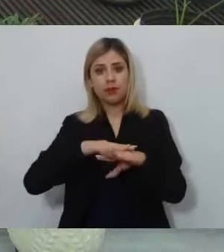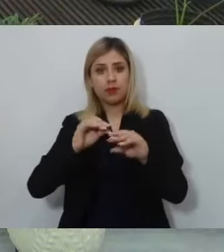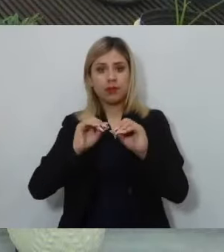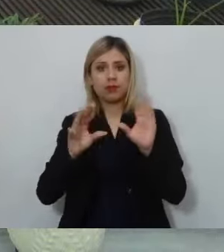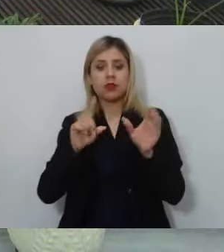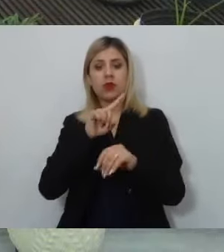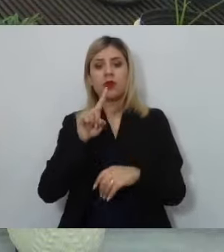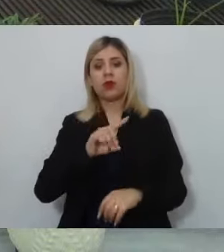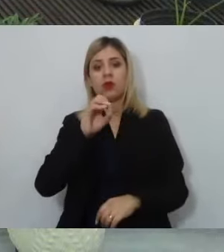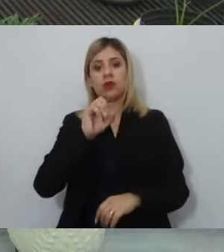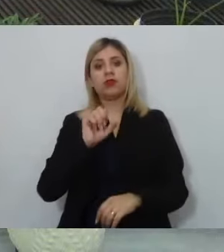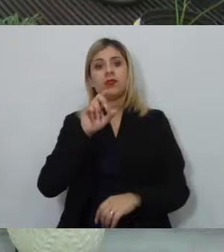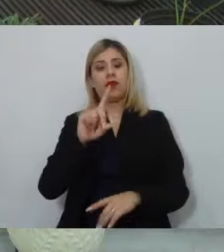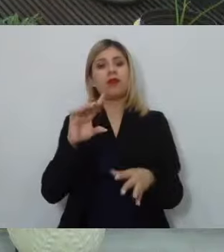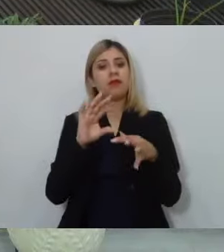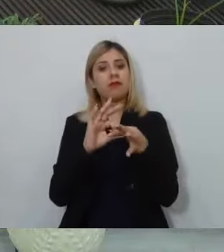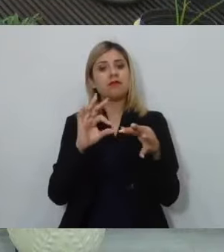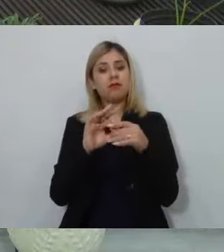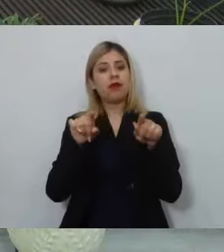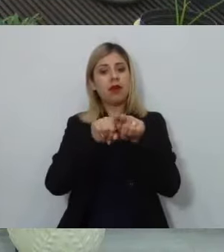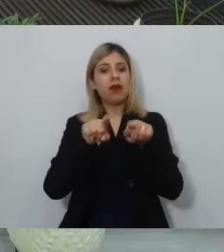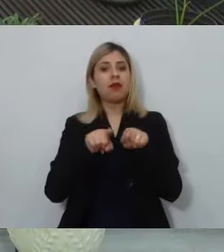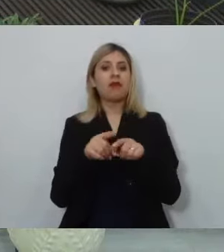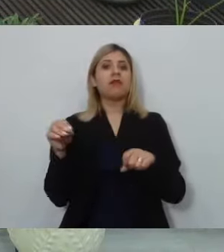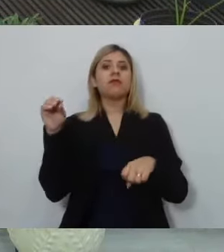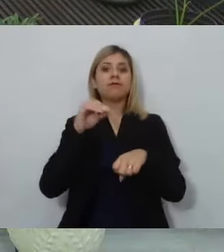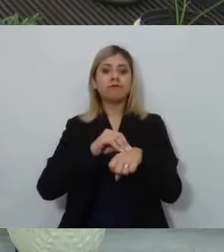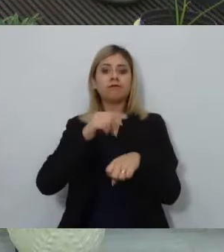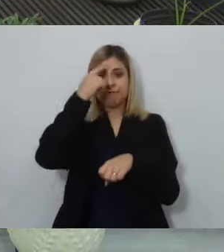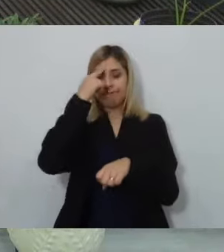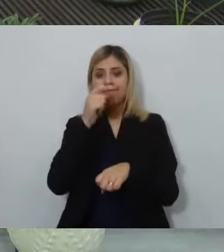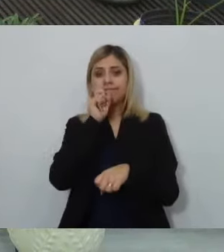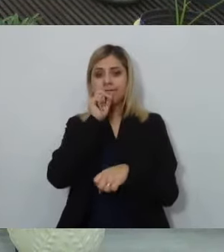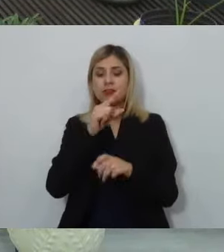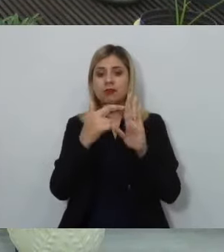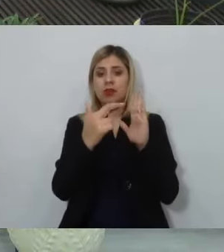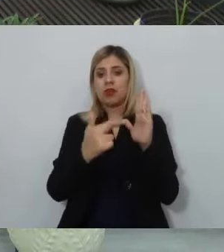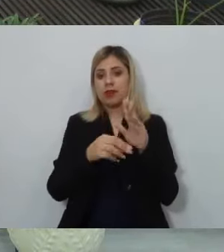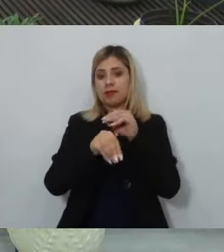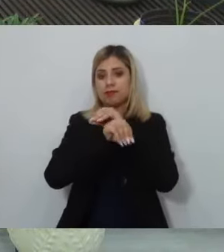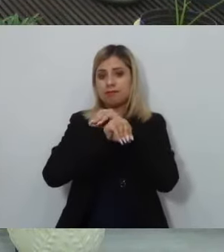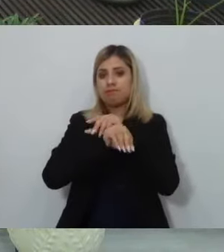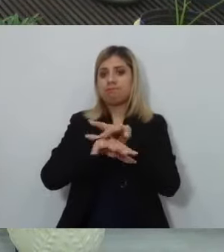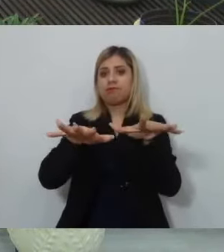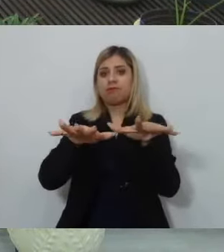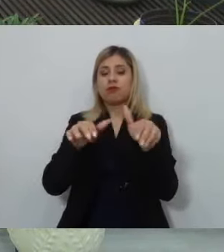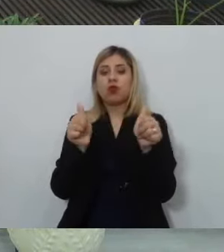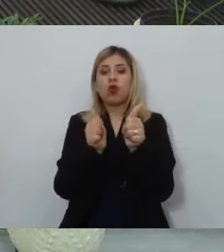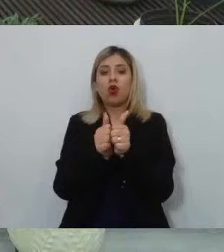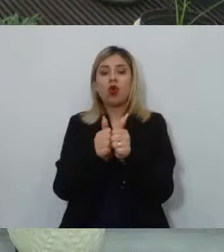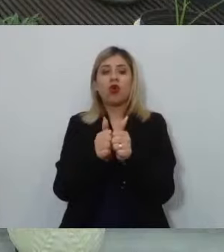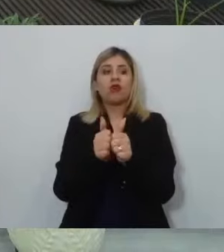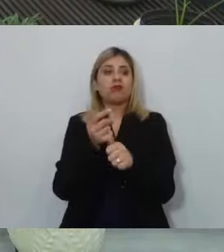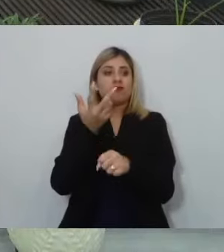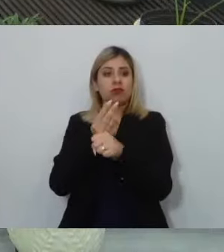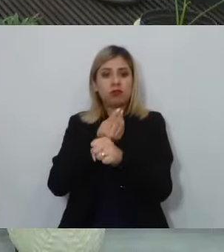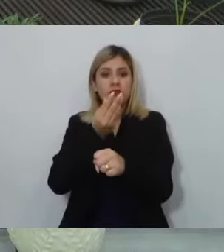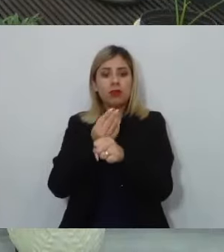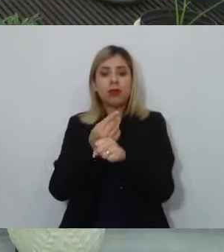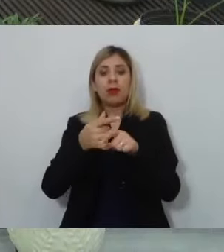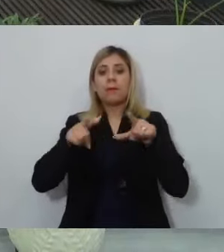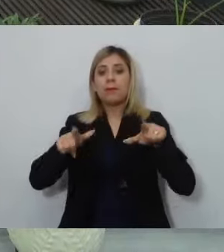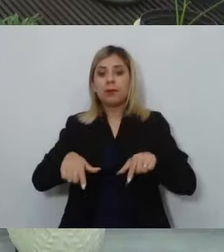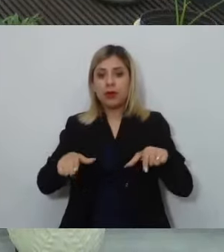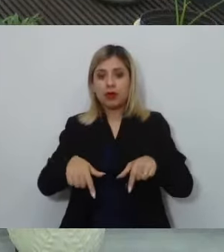instituto con mucho gusto consejera presidenta eh doy cuenta además y antes